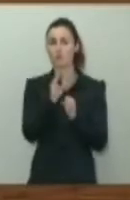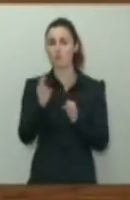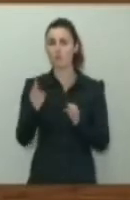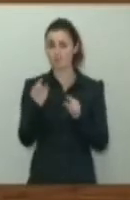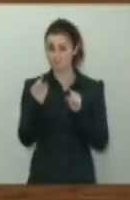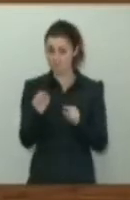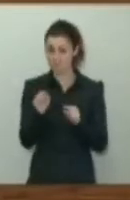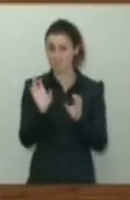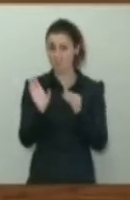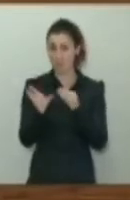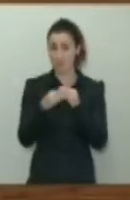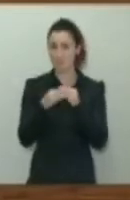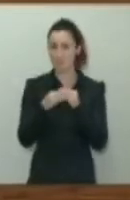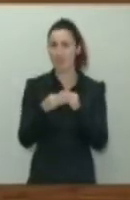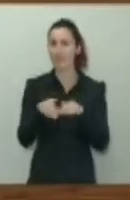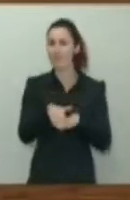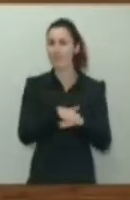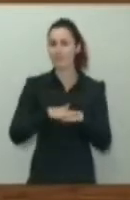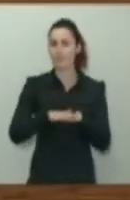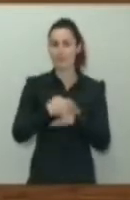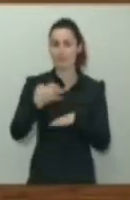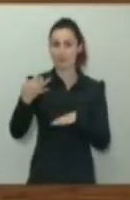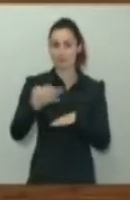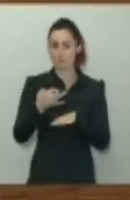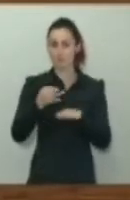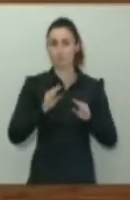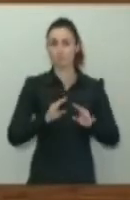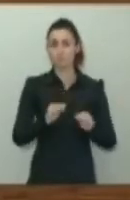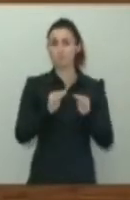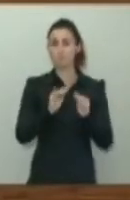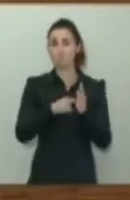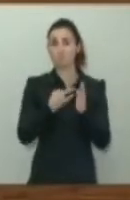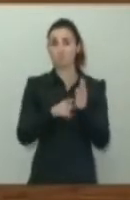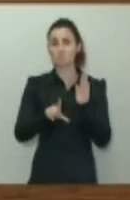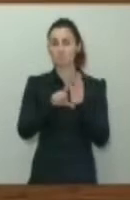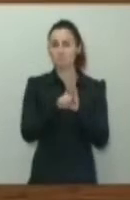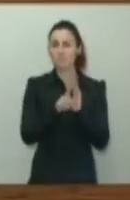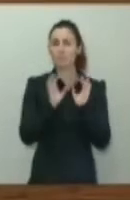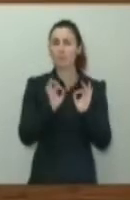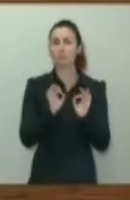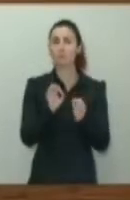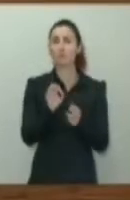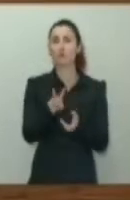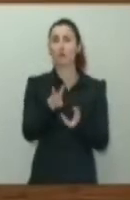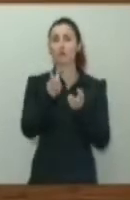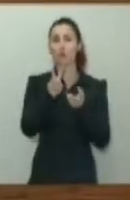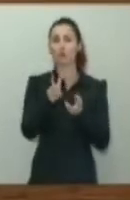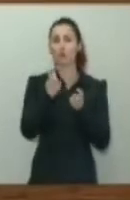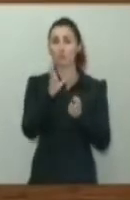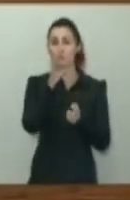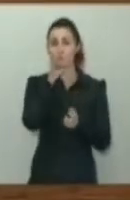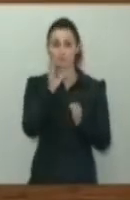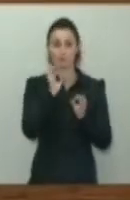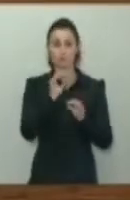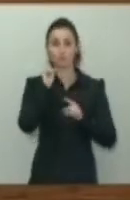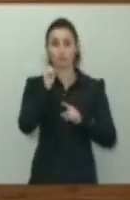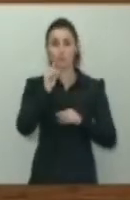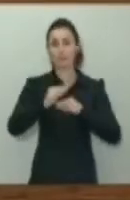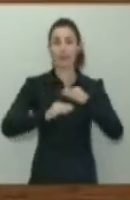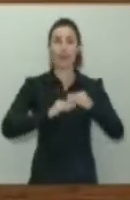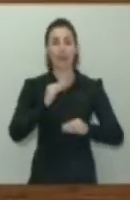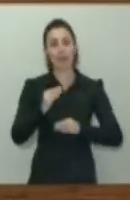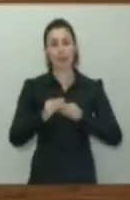se sostiene en el hecho de que el proyecto de ley no configura adecuadamente el tributo, cuyo hecho imponible no hace sino reproducir, como